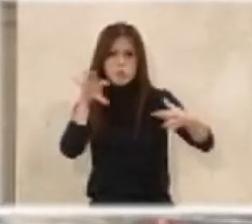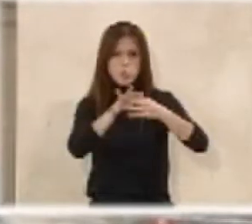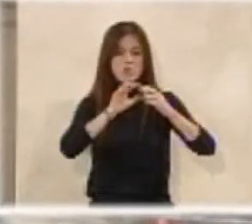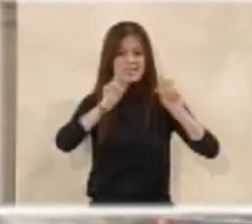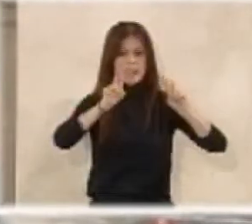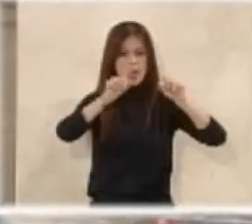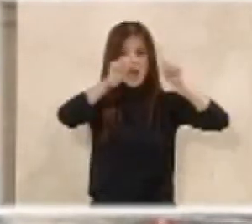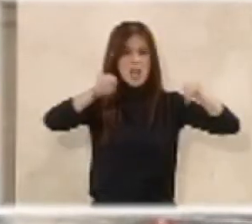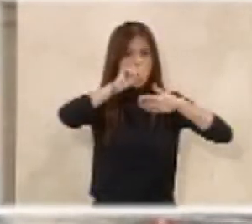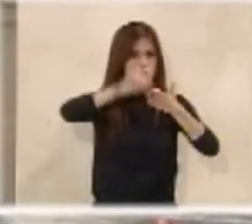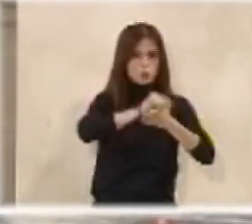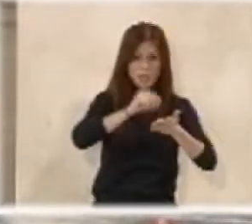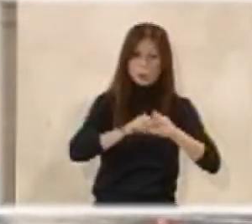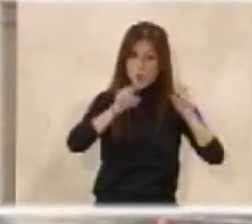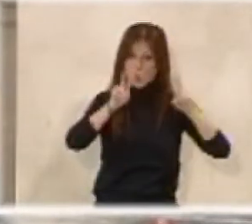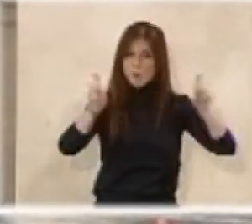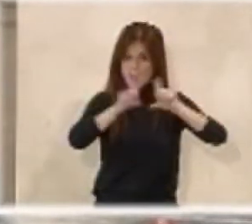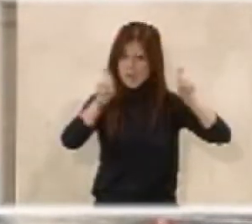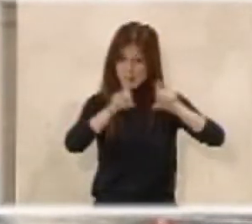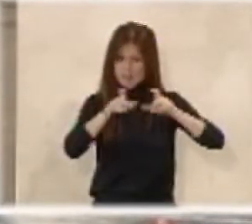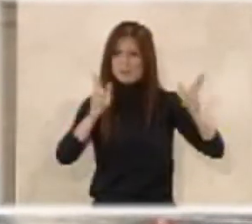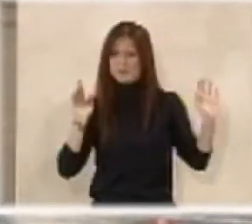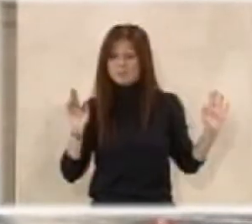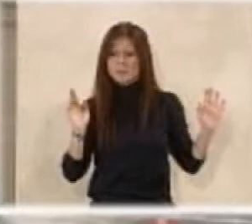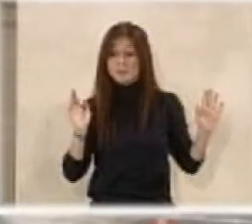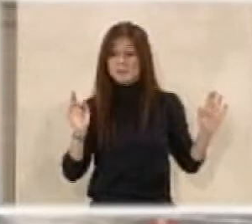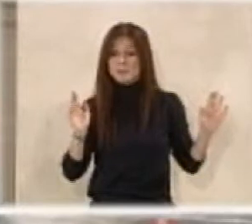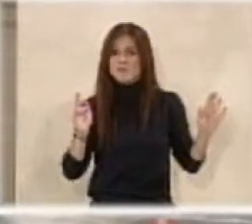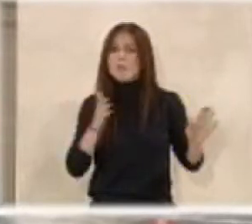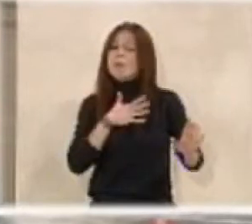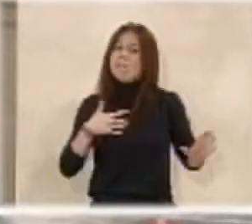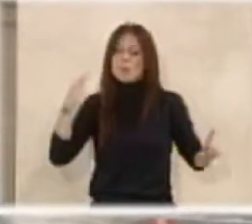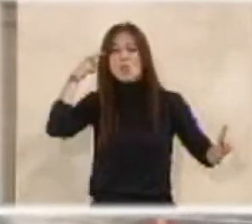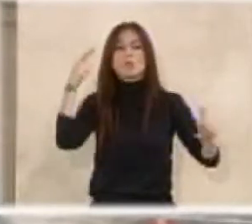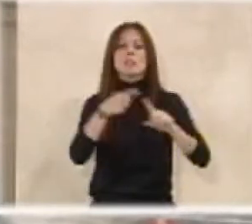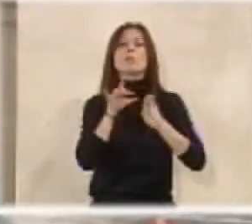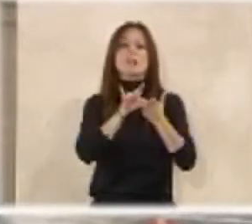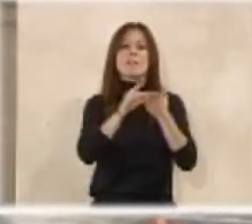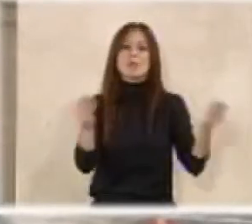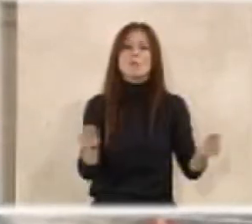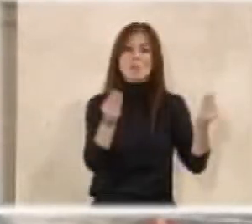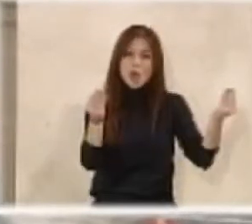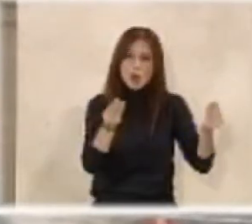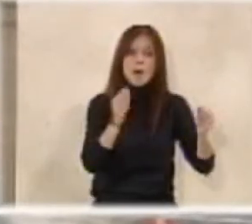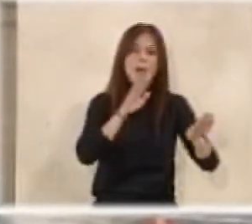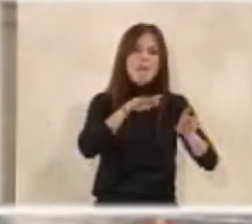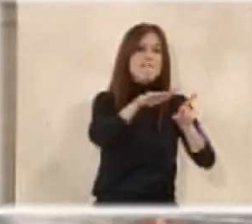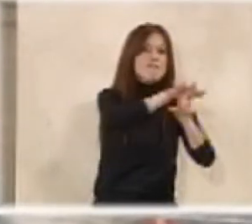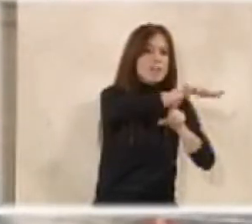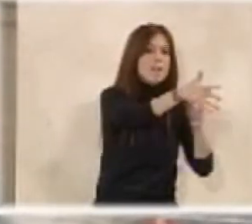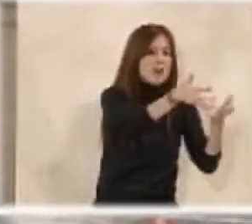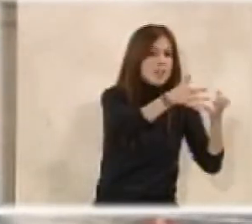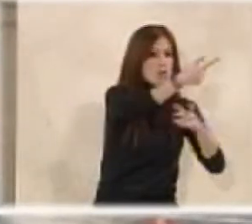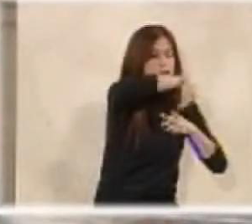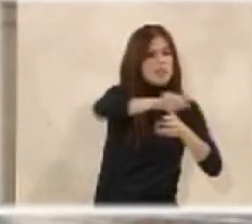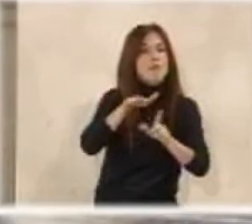contrato y en la nueva adjudicación. Y lo que queremos es un mejor servicio que redunde en ustedes y en el usuario.